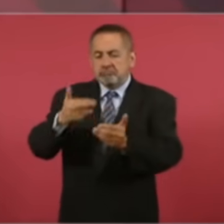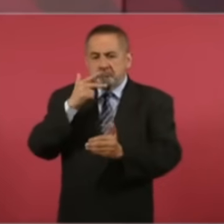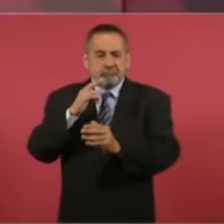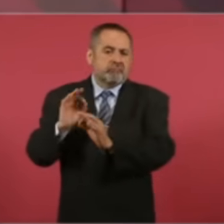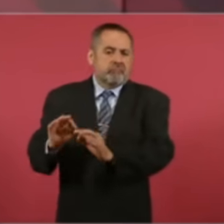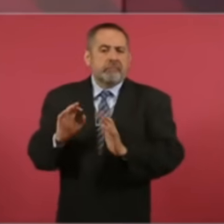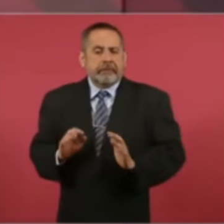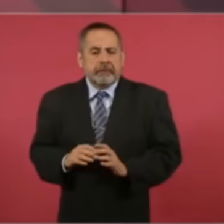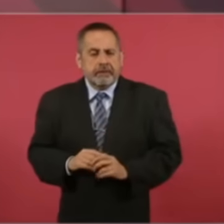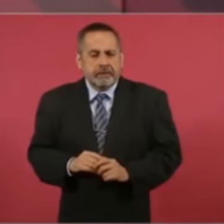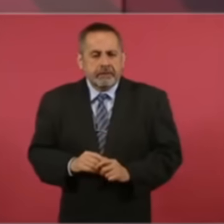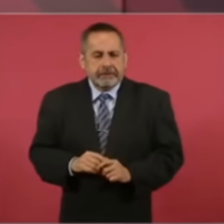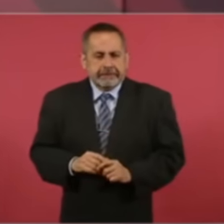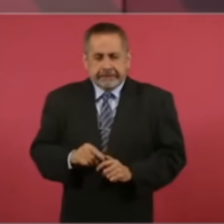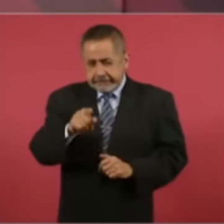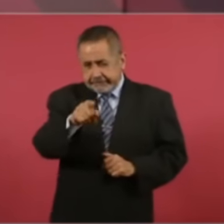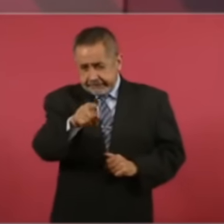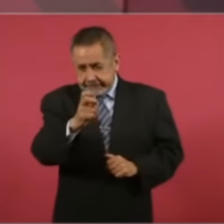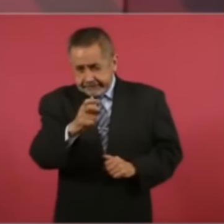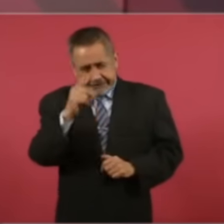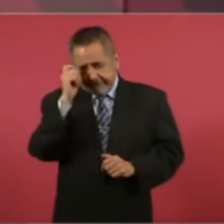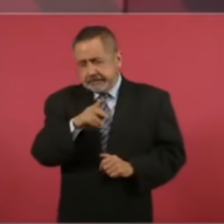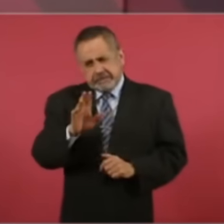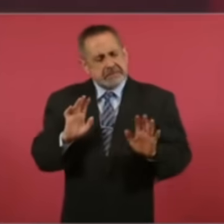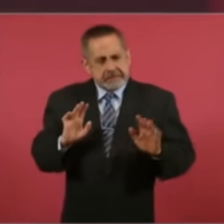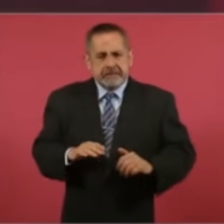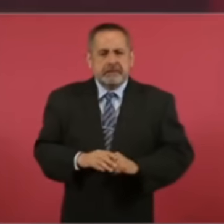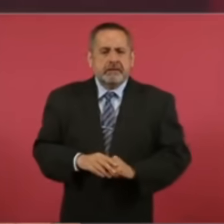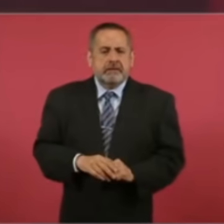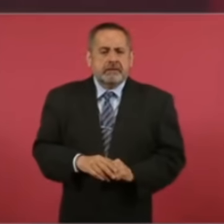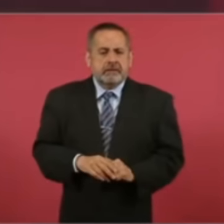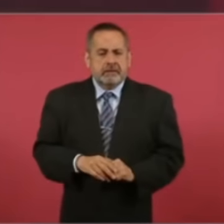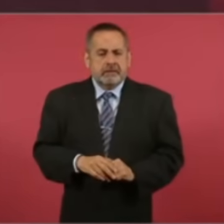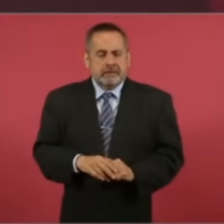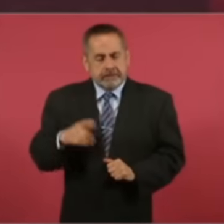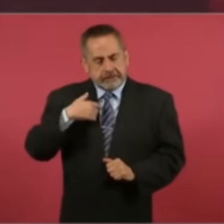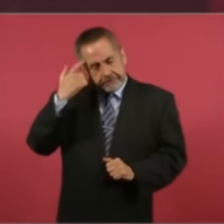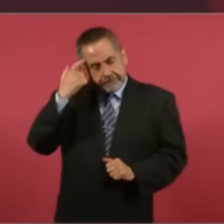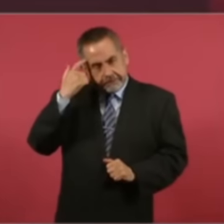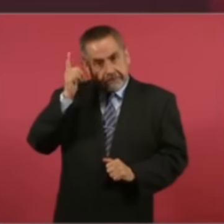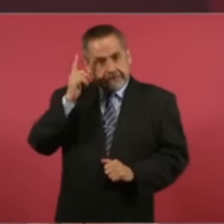y ya va a ser muy difícil, de todas maneras,